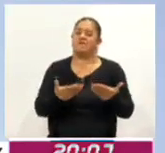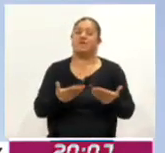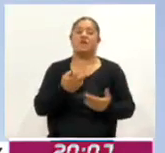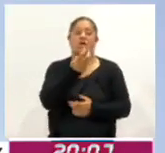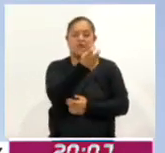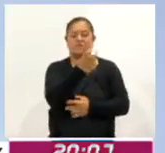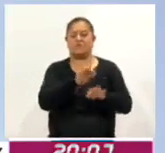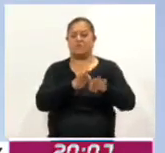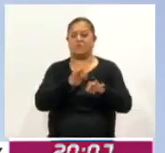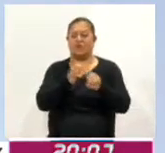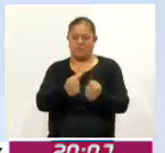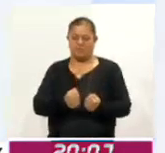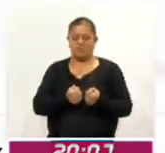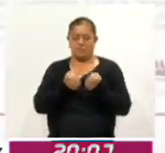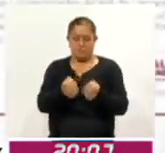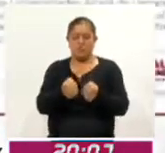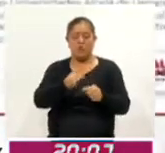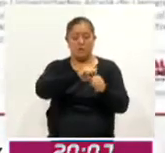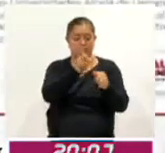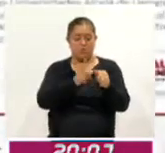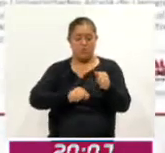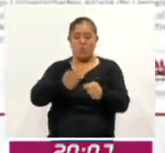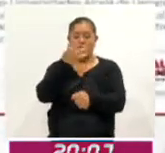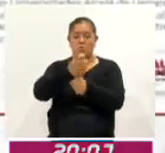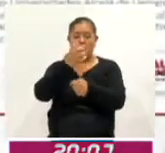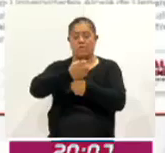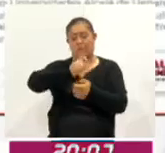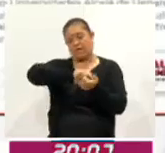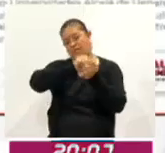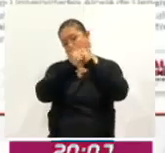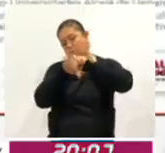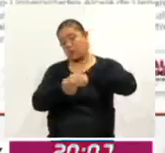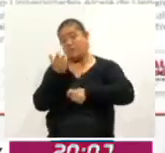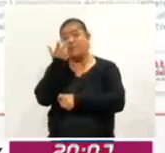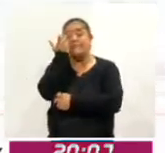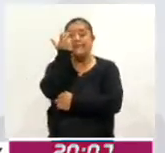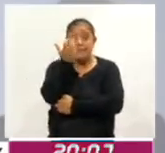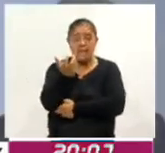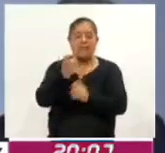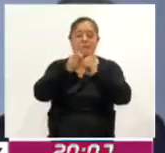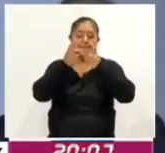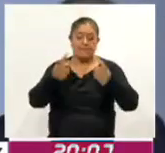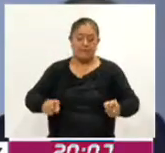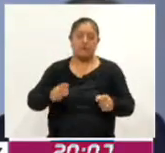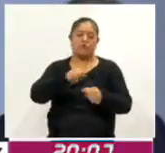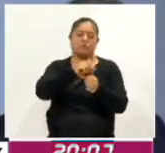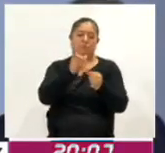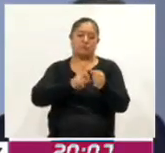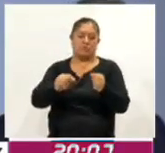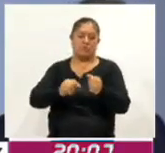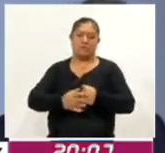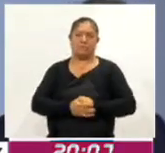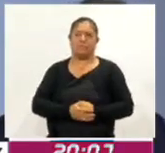logrará consolidar el proyecto de nación de la Cuarta Transformación que busca el desarrollo nacional.